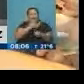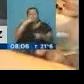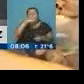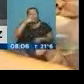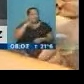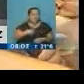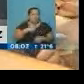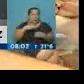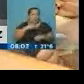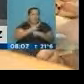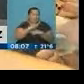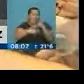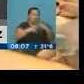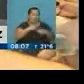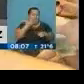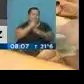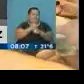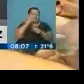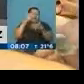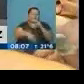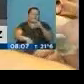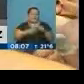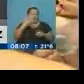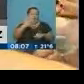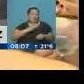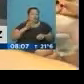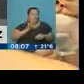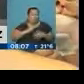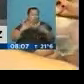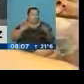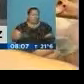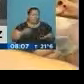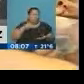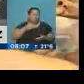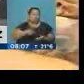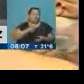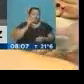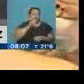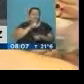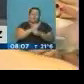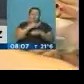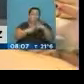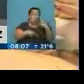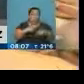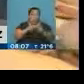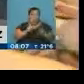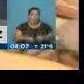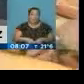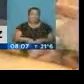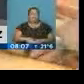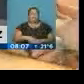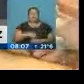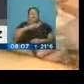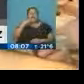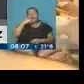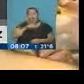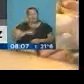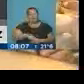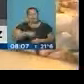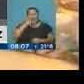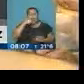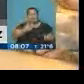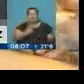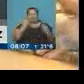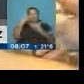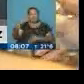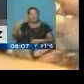último día en que expira el periodo de los 4 años, con lo cual las funciones hay que llevarla a cabo. Ministro, ¿al final el traspaso se hace en